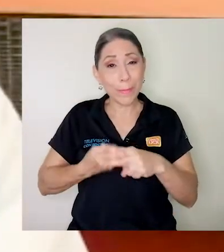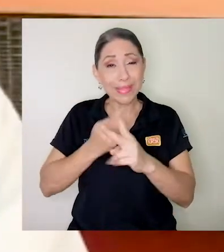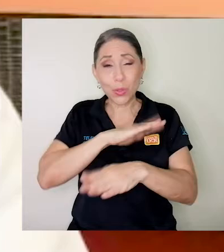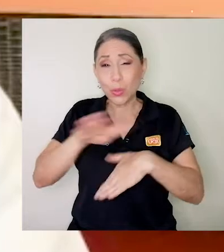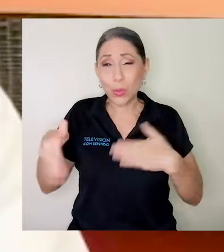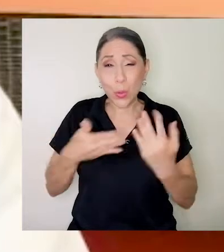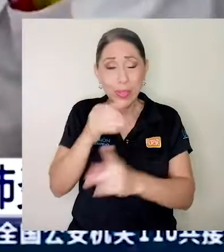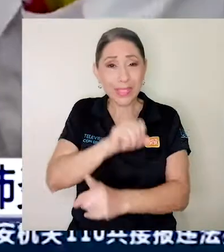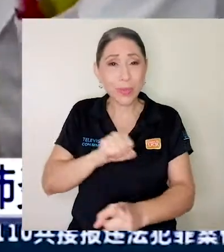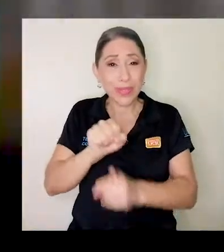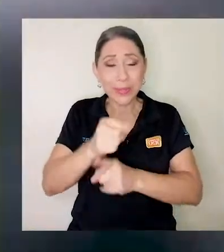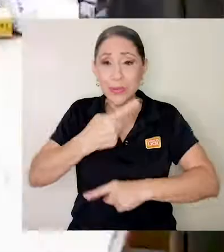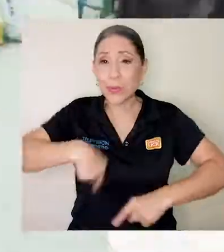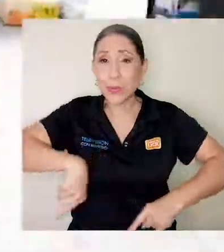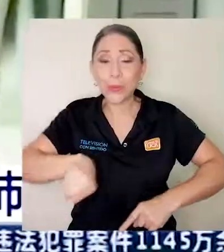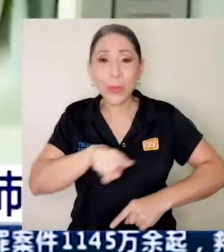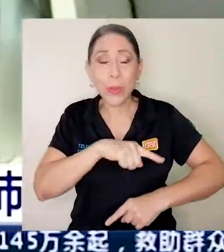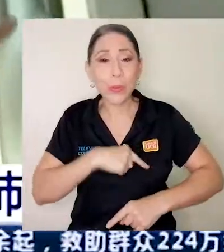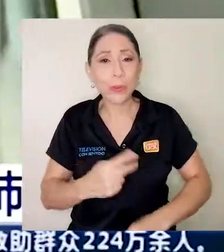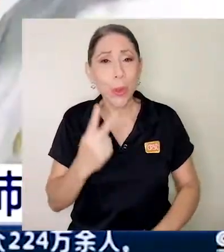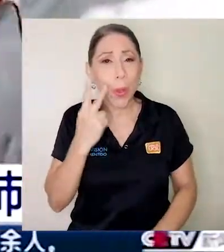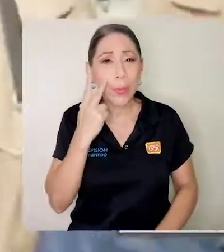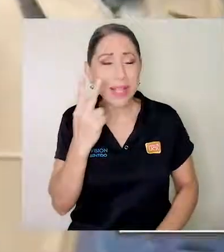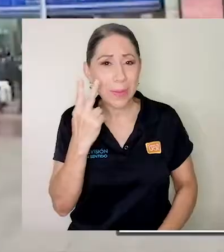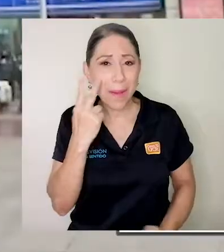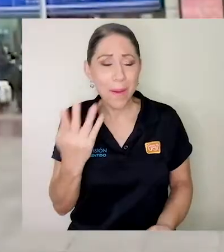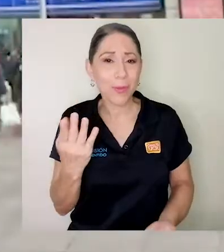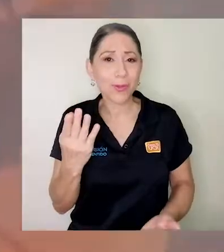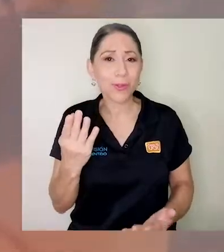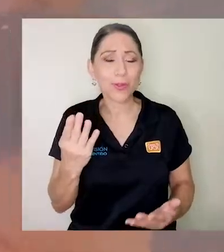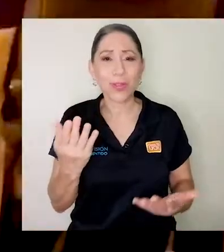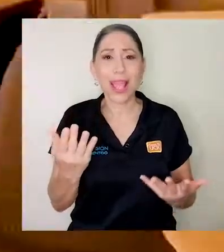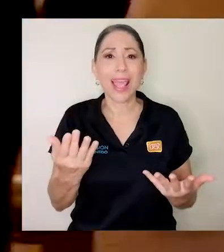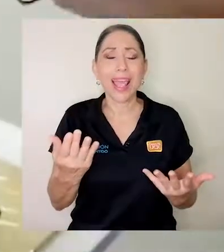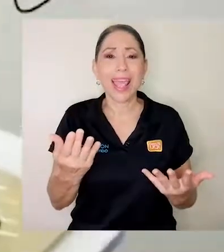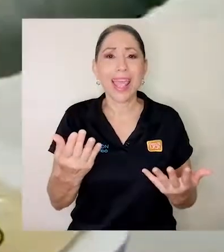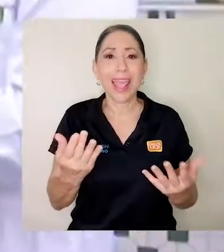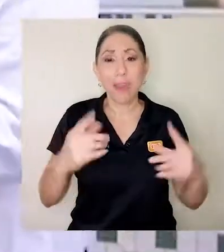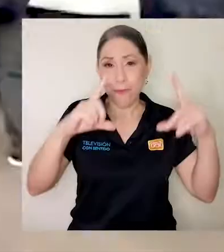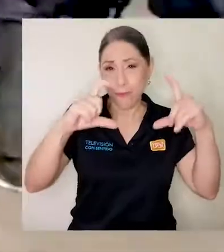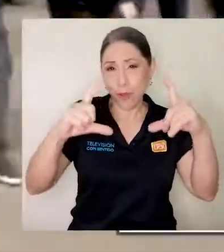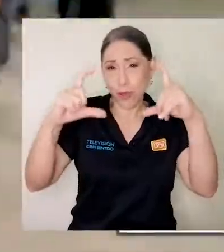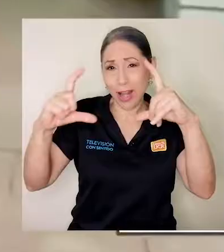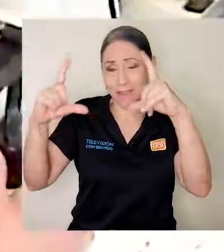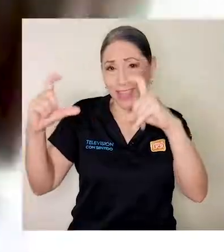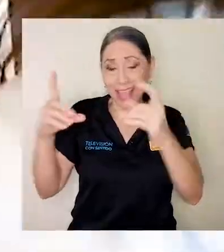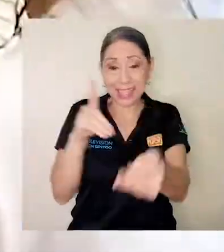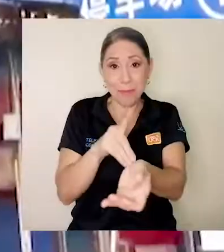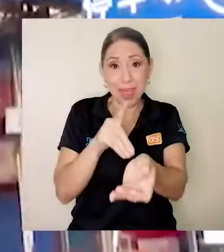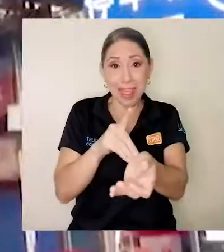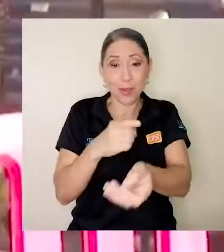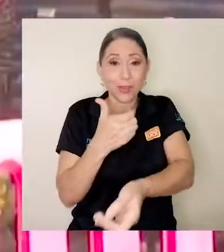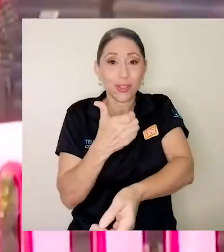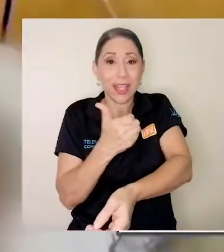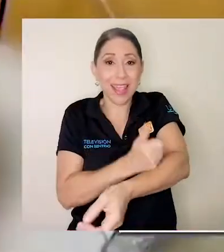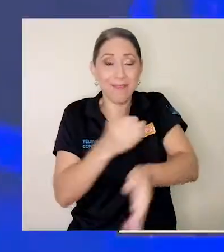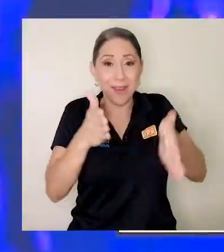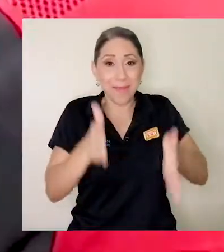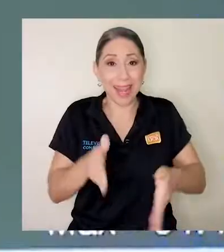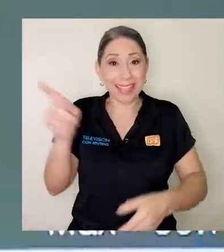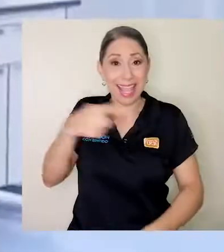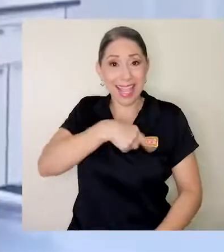asunto, nosotros observábamos las fotografías de los médicos y de las enfermeras en China. Y todas